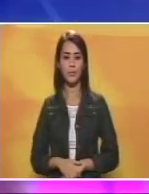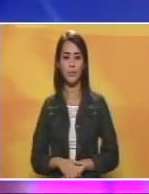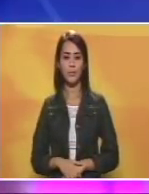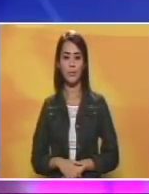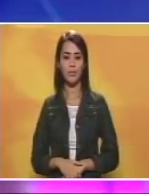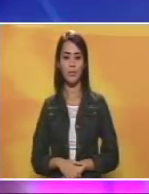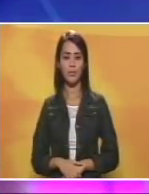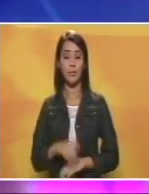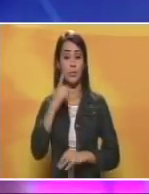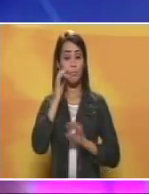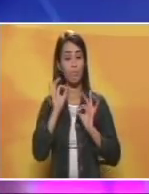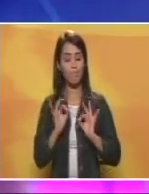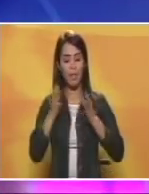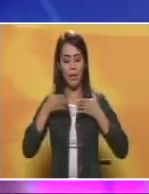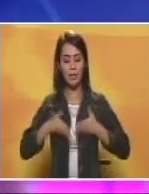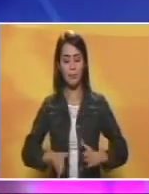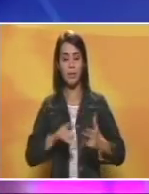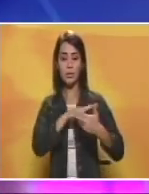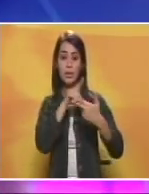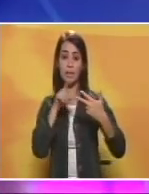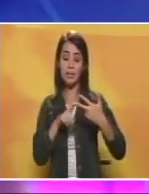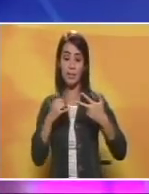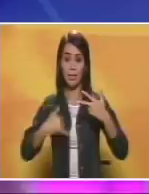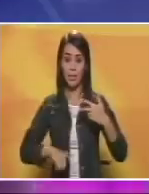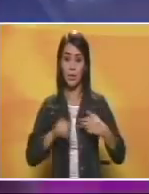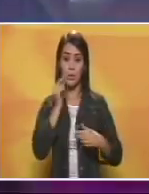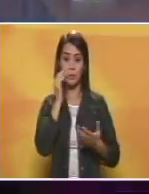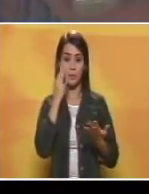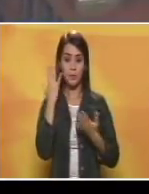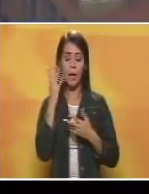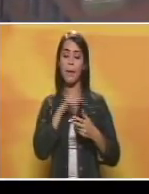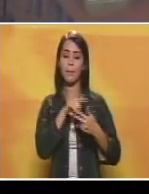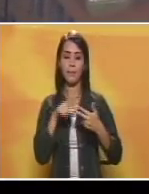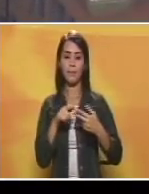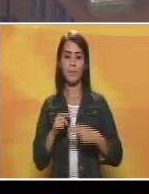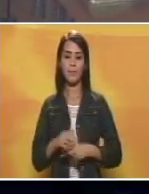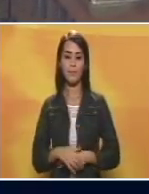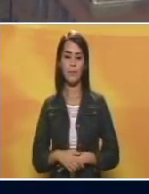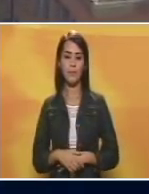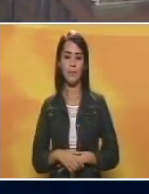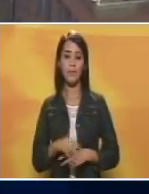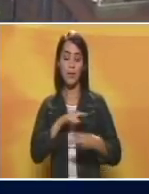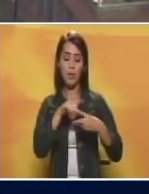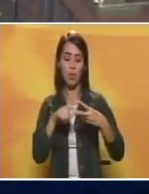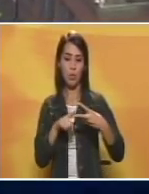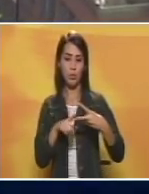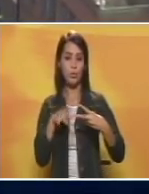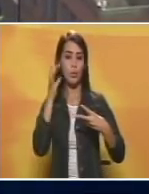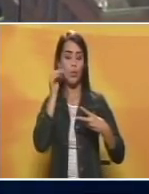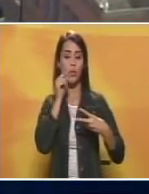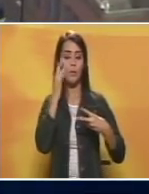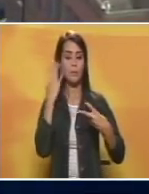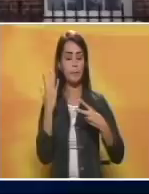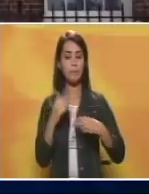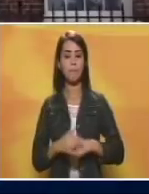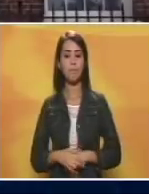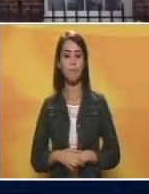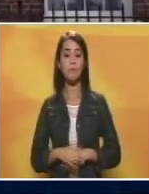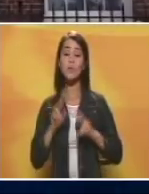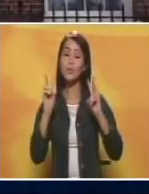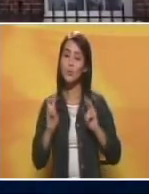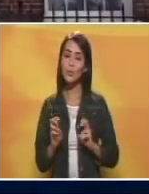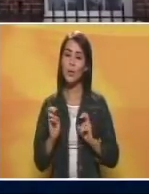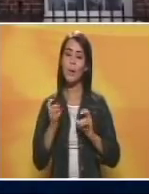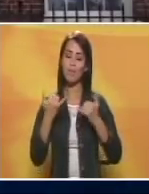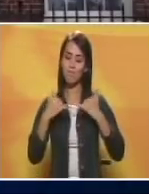Seguimos con más detalles del nacimiento del tercer hijo de los duques de Cambridge. William y Kate recibieron este lunes al nuevo miembro de la familia